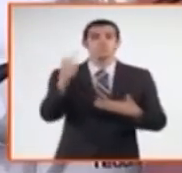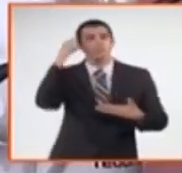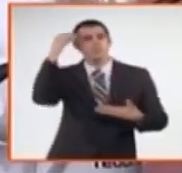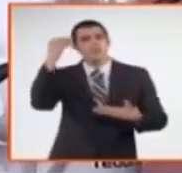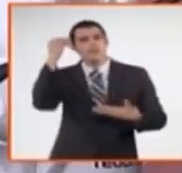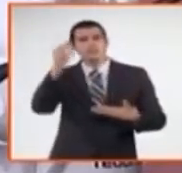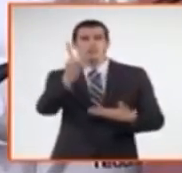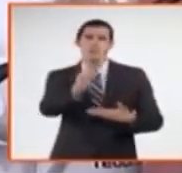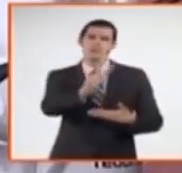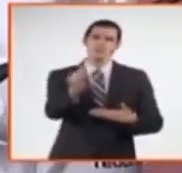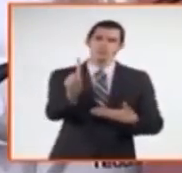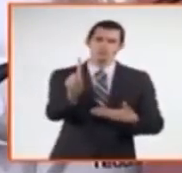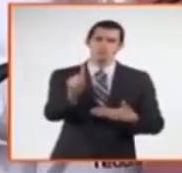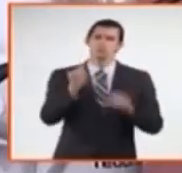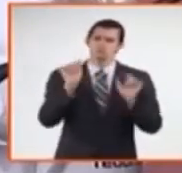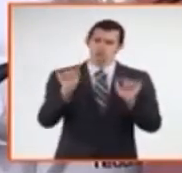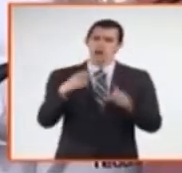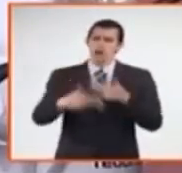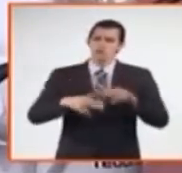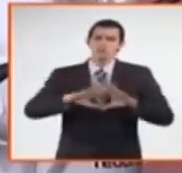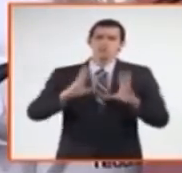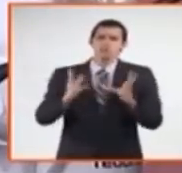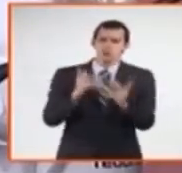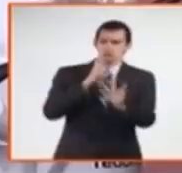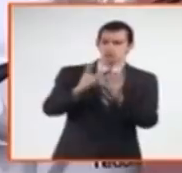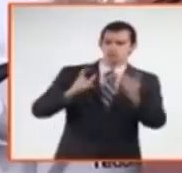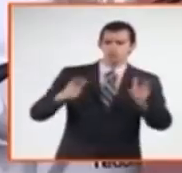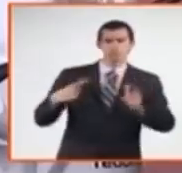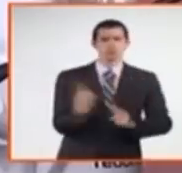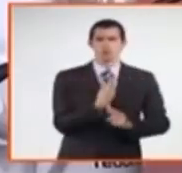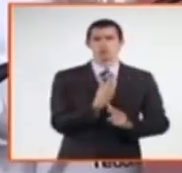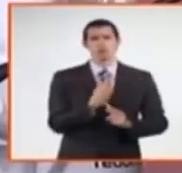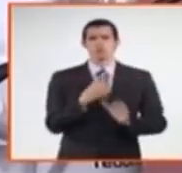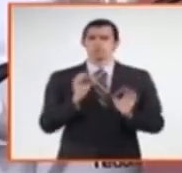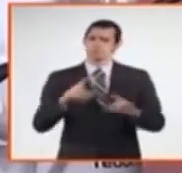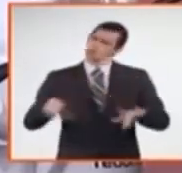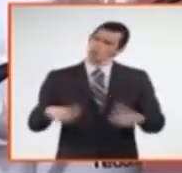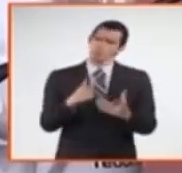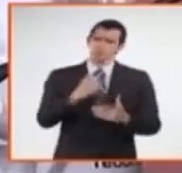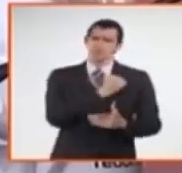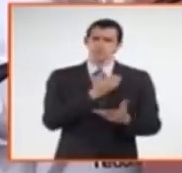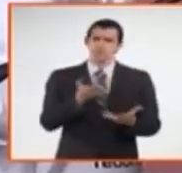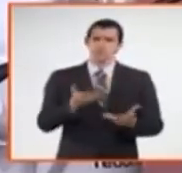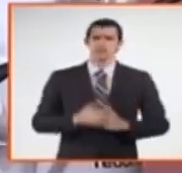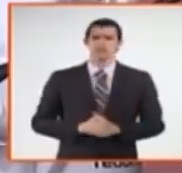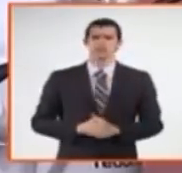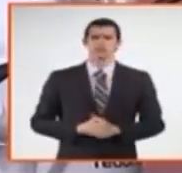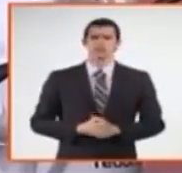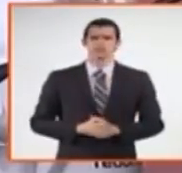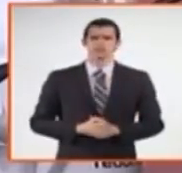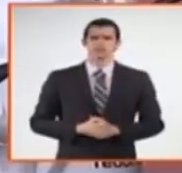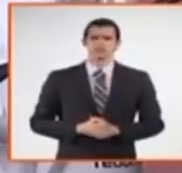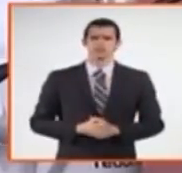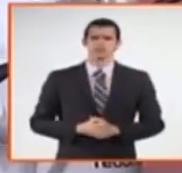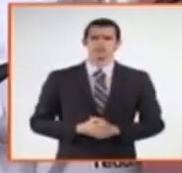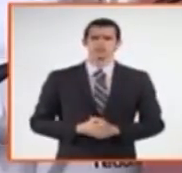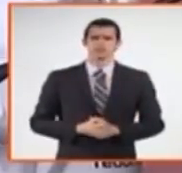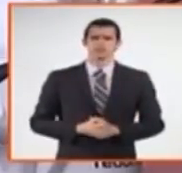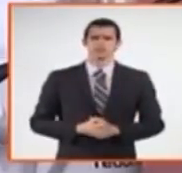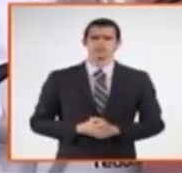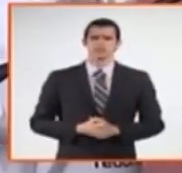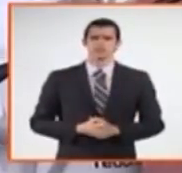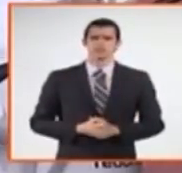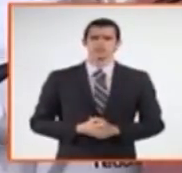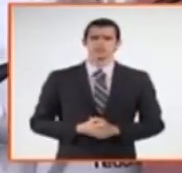con nuestras propias vacunas y eso lo vamos a cumplir en el mes de septiembre vamos a completar ya las dosis necesarias